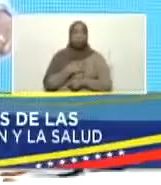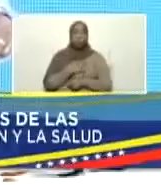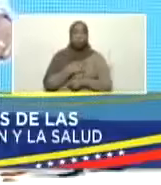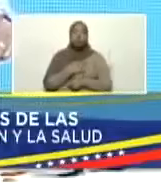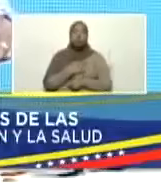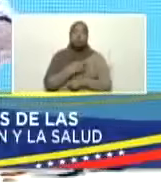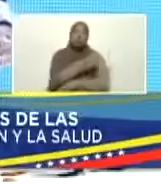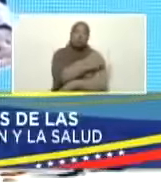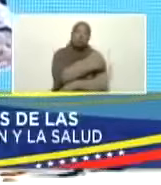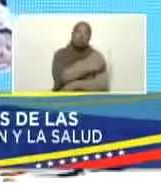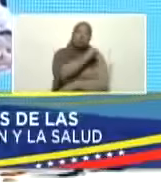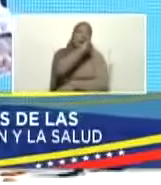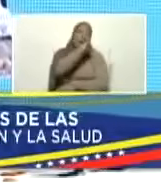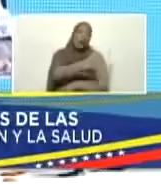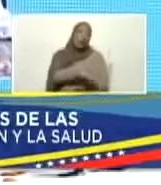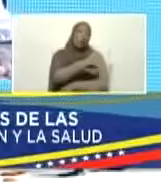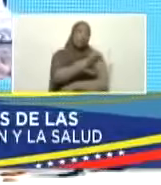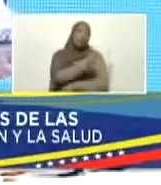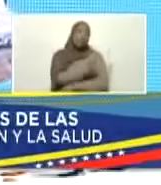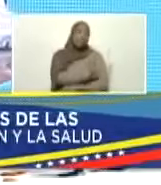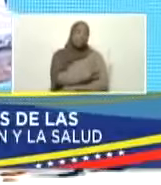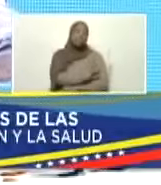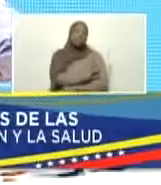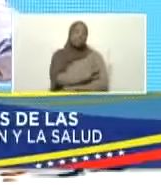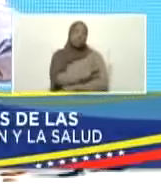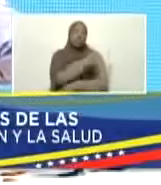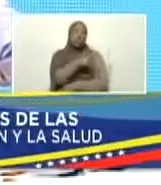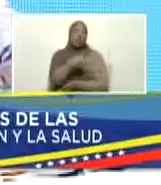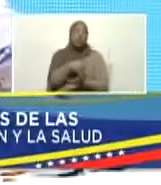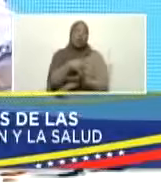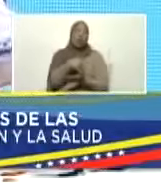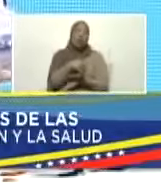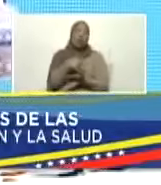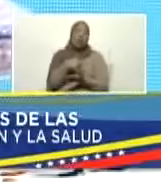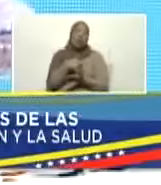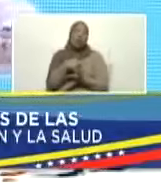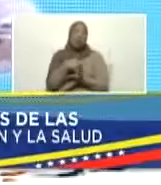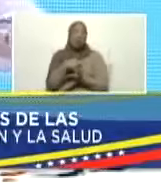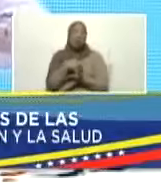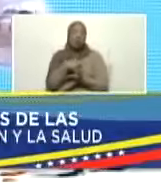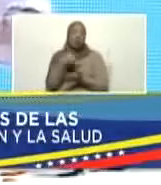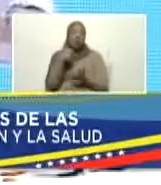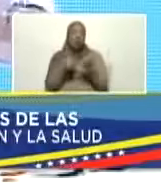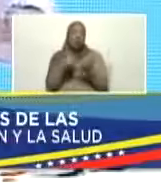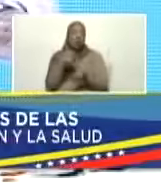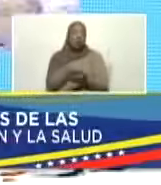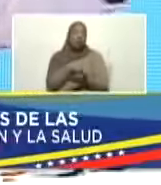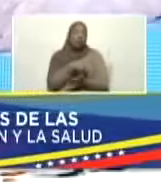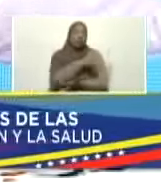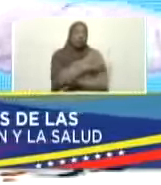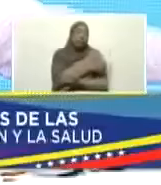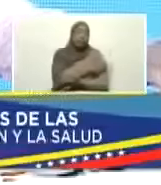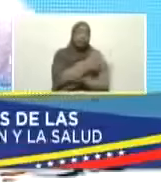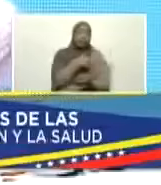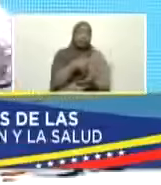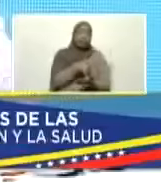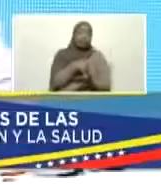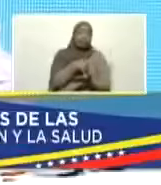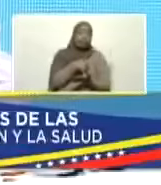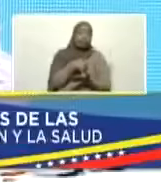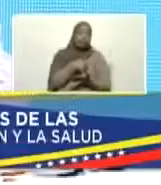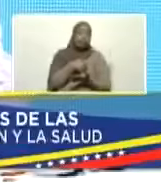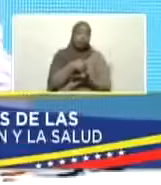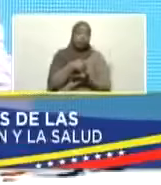ellos. Ellos son ellos. Los patarucos. Los patarucos fantasmas. 9 patarucos andan por